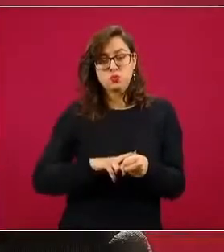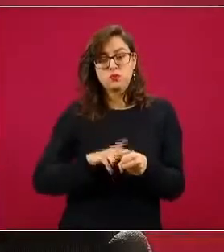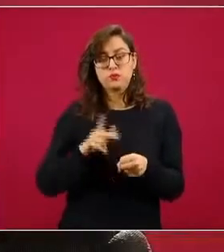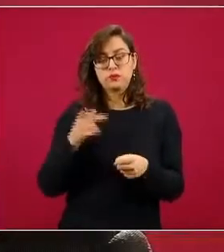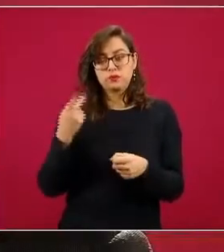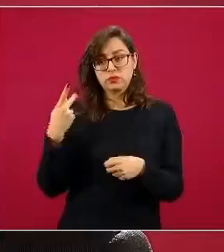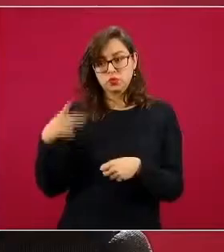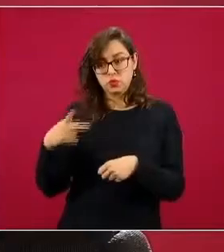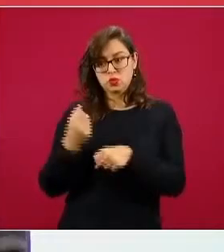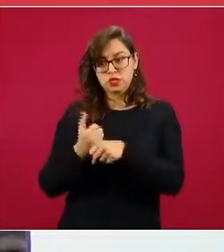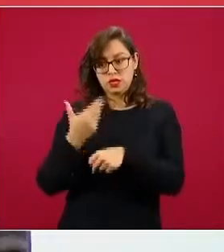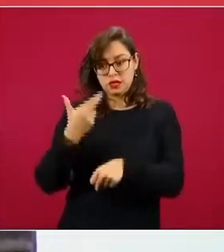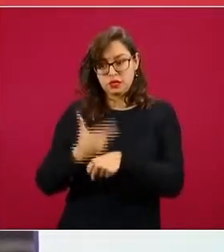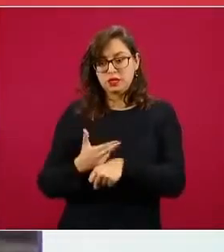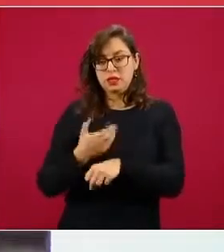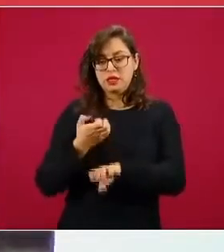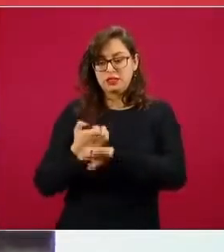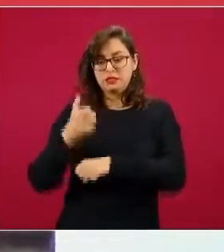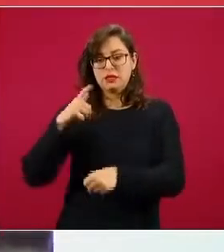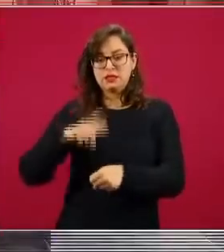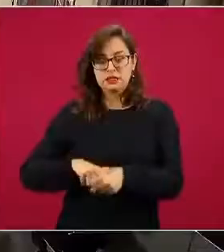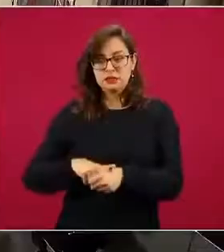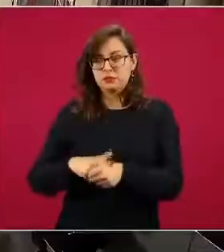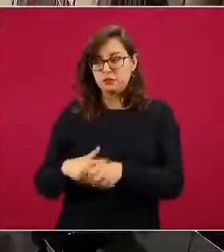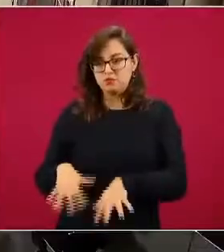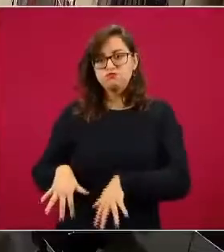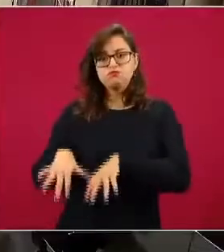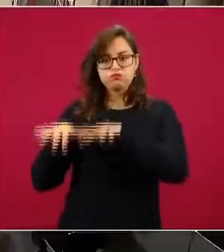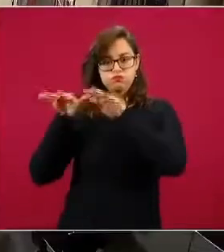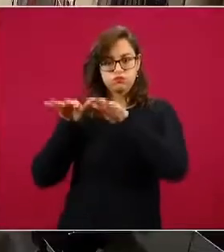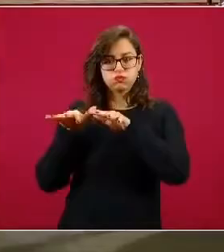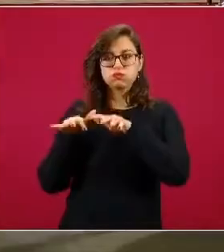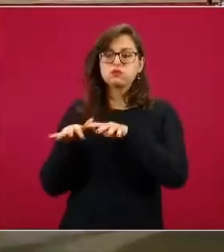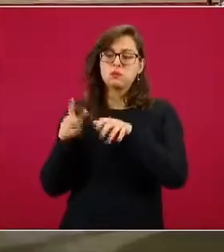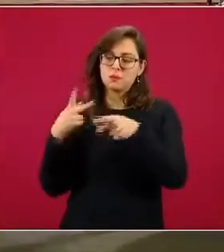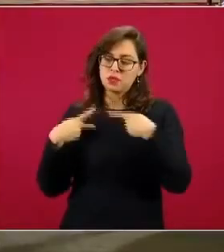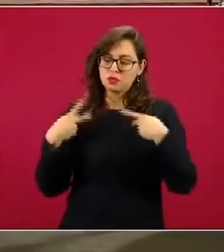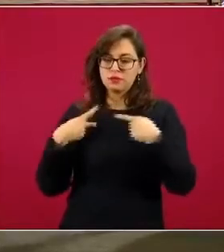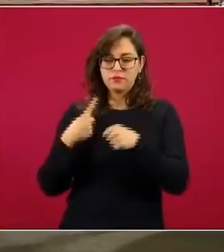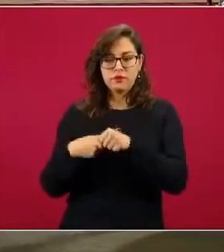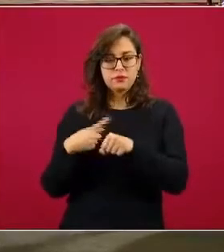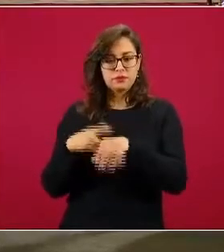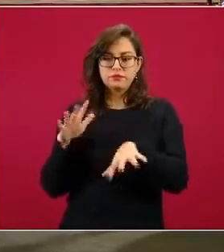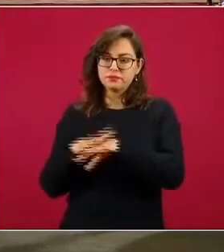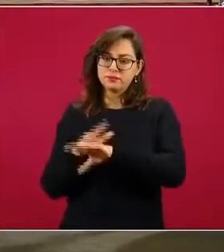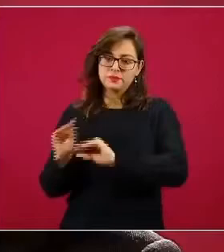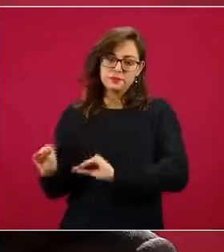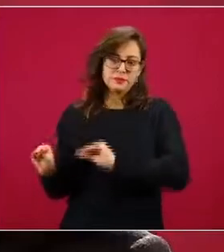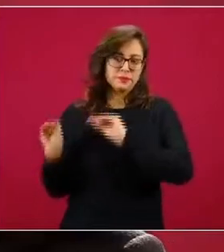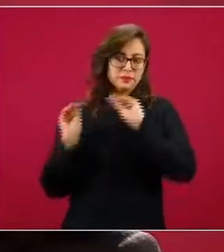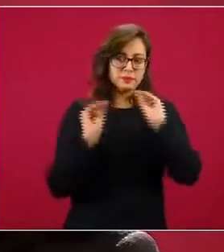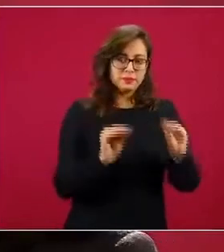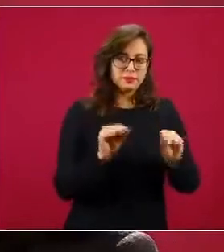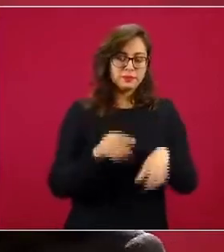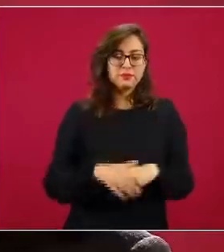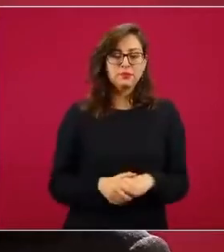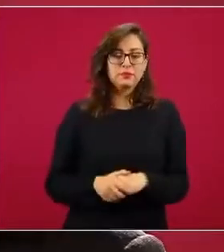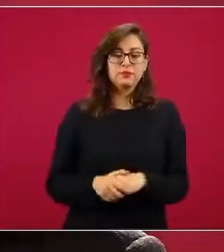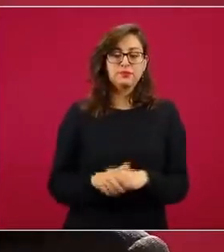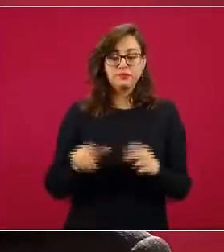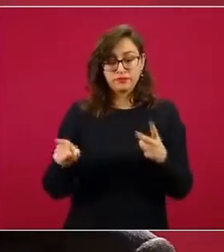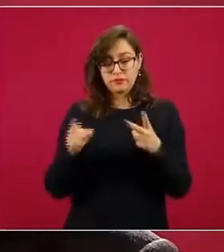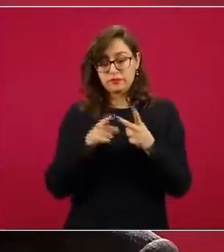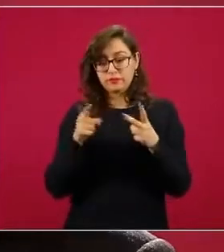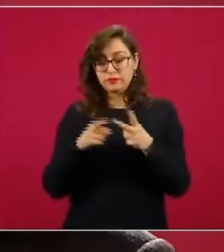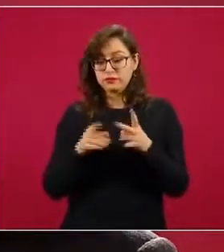Salud, también fueron desplazados los pacientes sin mayor complicación. Segundo aspecto fue la prevención comunitaria, obviamente